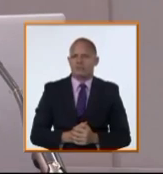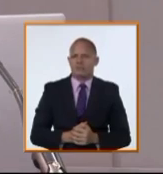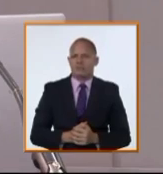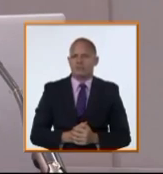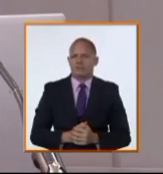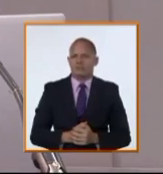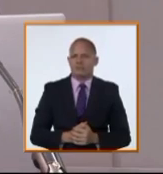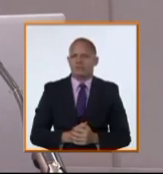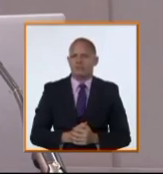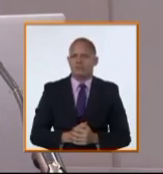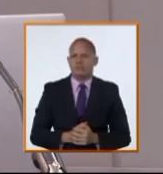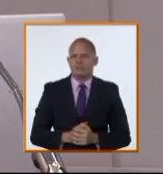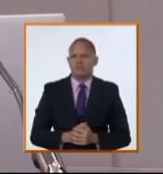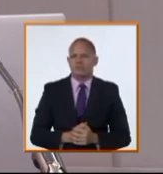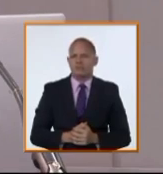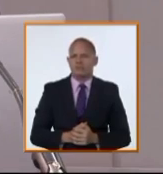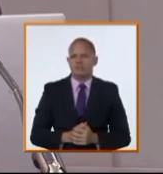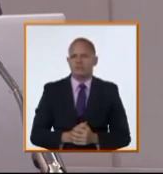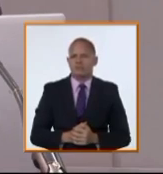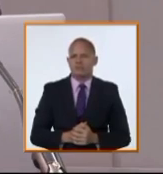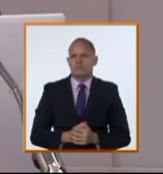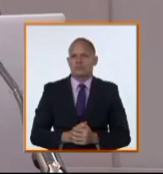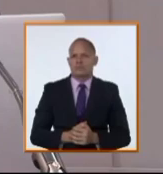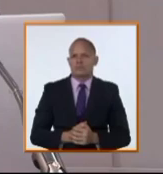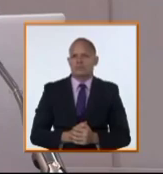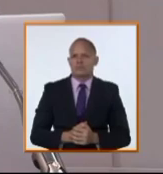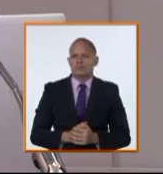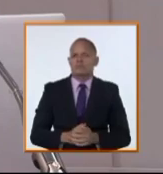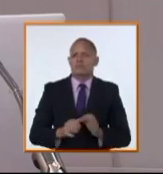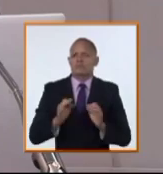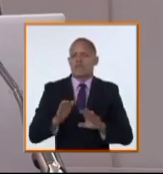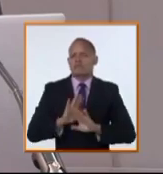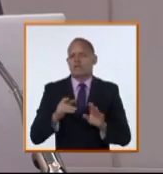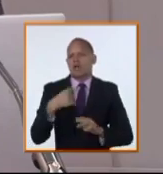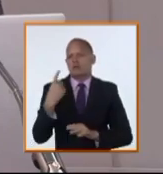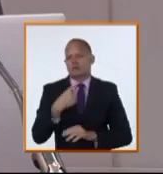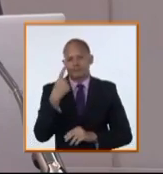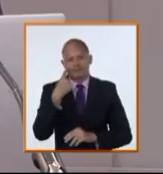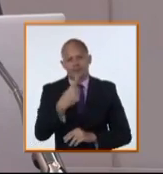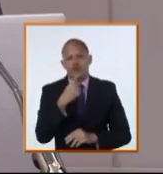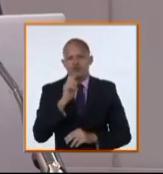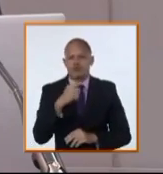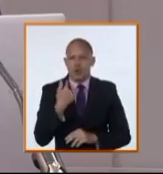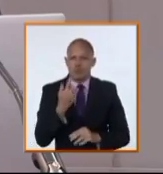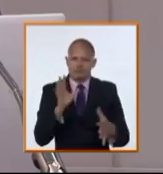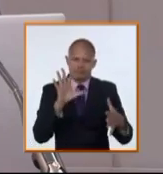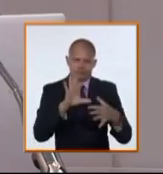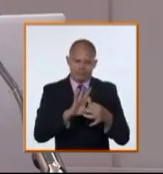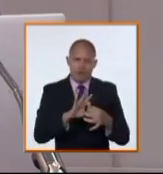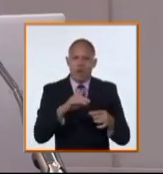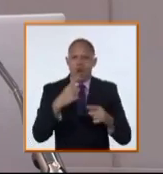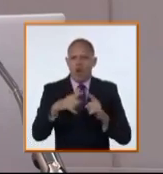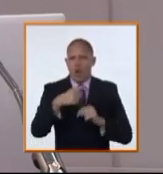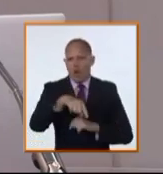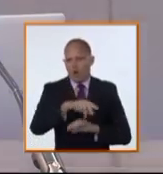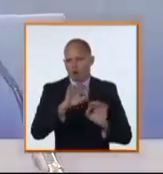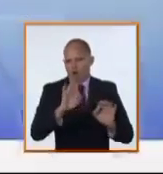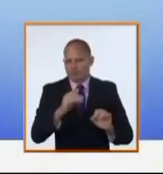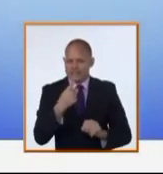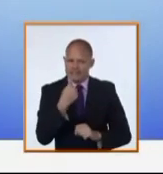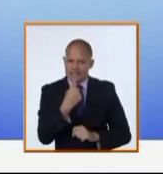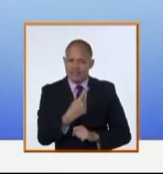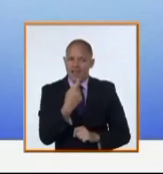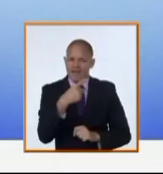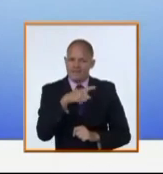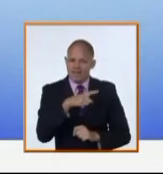promover Entonces lo primero que hicimos de Conjunto con con el get fue darle la tarea y la misión de crear una infraestructura